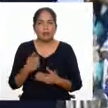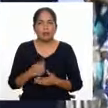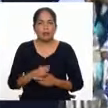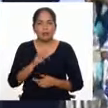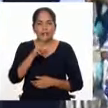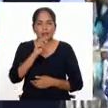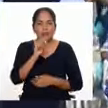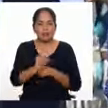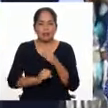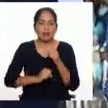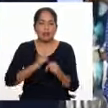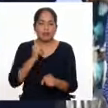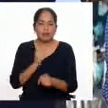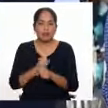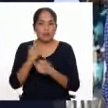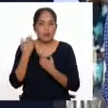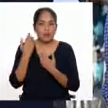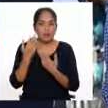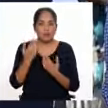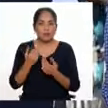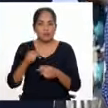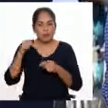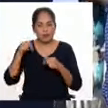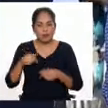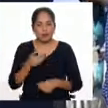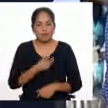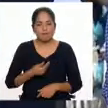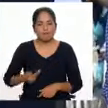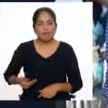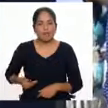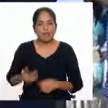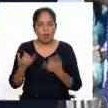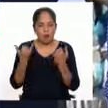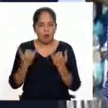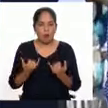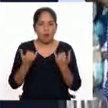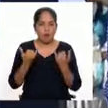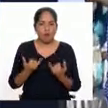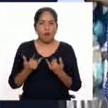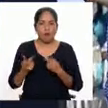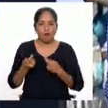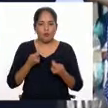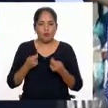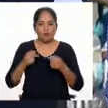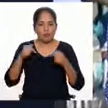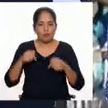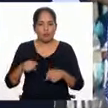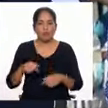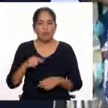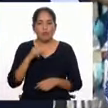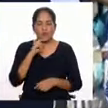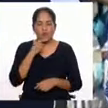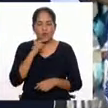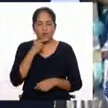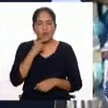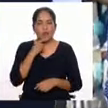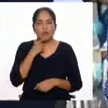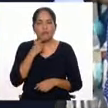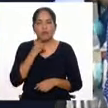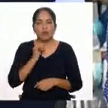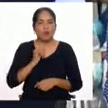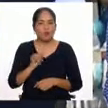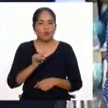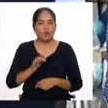30 años en este gobierno de Dina Boluarte, en este gobierno de esta mujer provinciana como